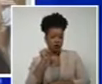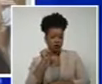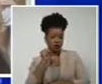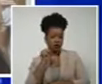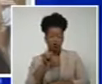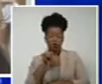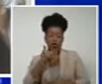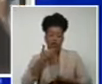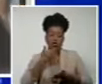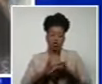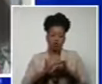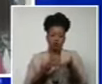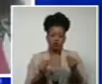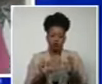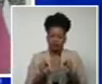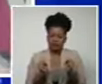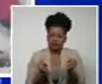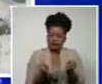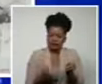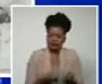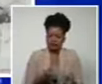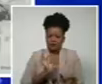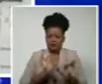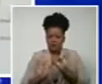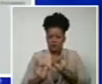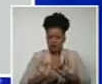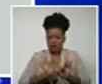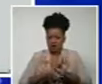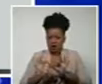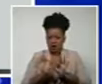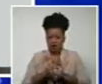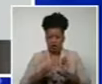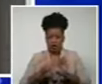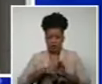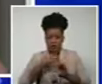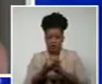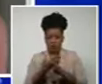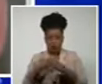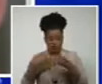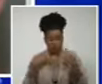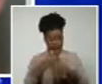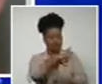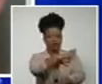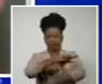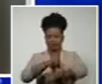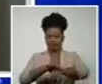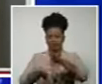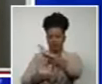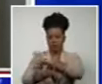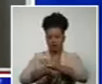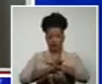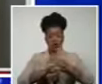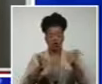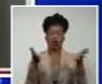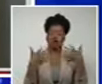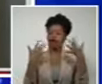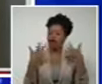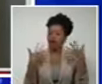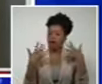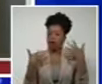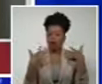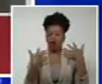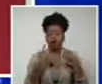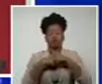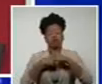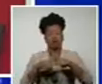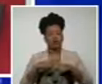medidas de bioseguridad aplicadas en el área roja y al retirarse el traje, que por cierto, señala él que el calor que provoca es indescriptible, pero hay que tener